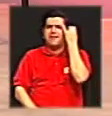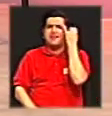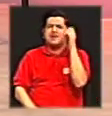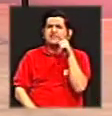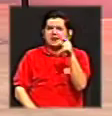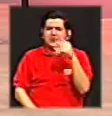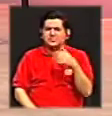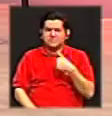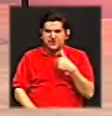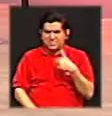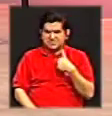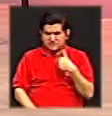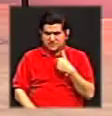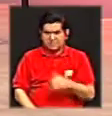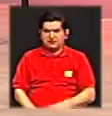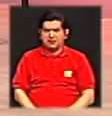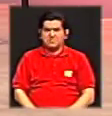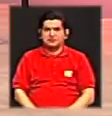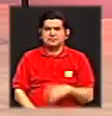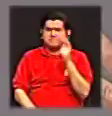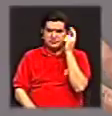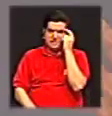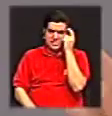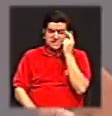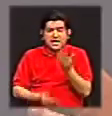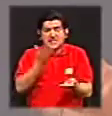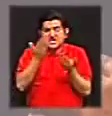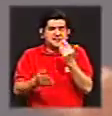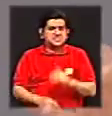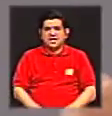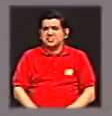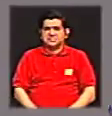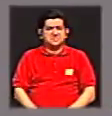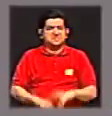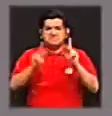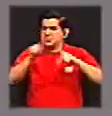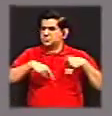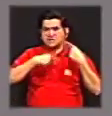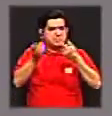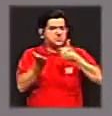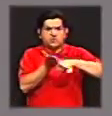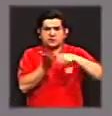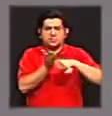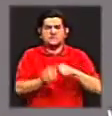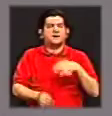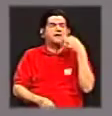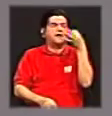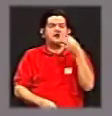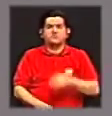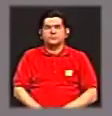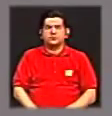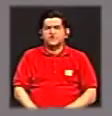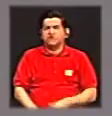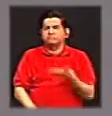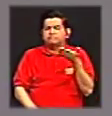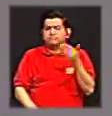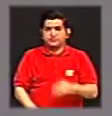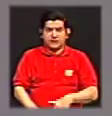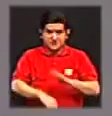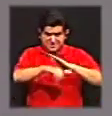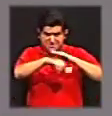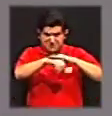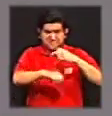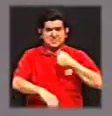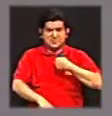que ustedes están haciendo de el posible abstencionismo que pueda haber en estas elecciones? Si me permite, a mí me